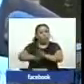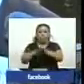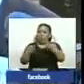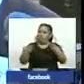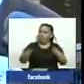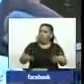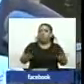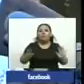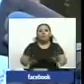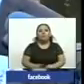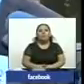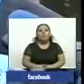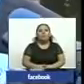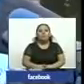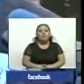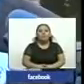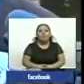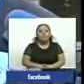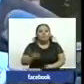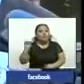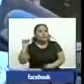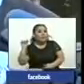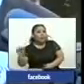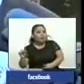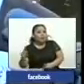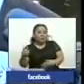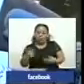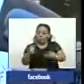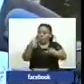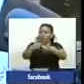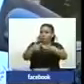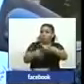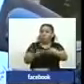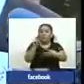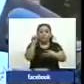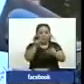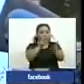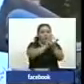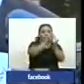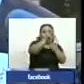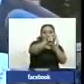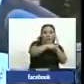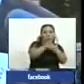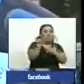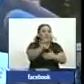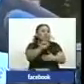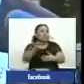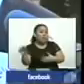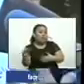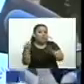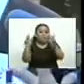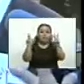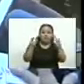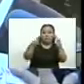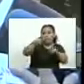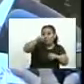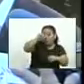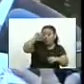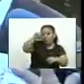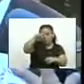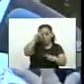todo. Ellos están por la vía eminentemente legal. Este es un programa que se llama Programa de Migración Laboral